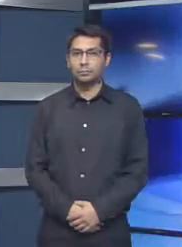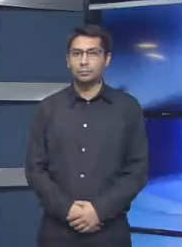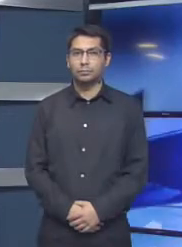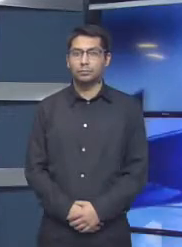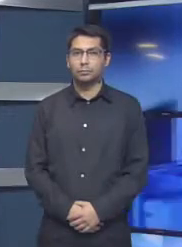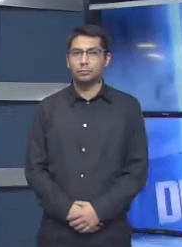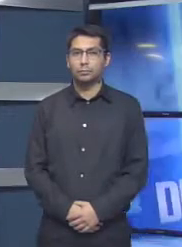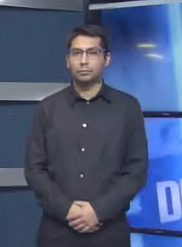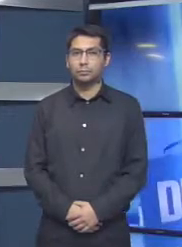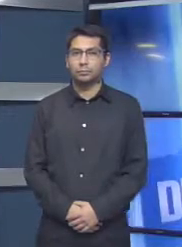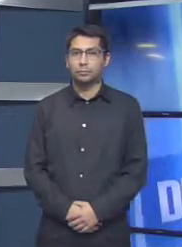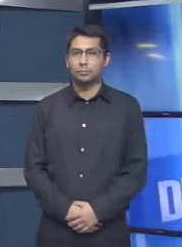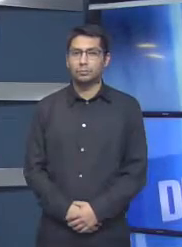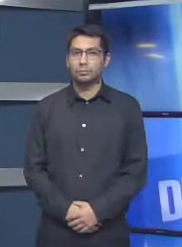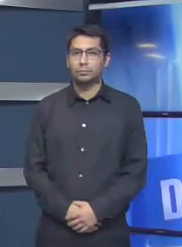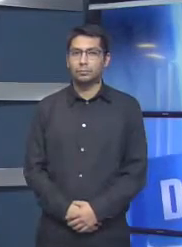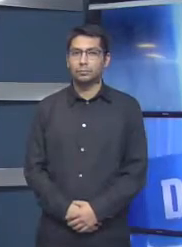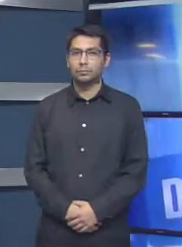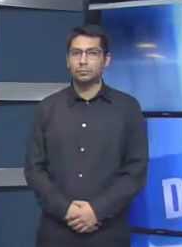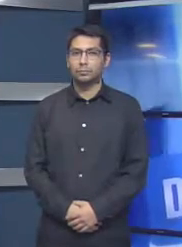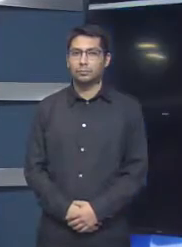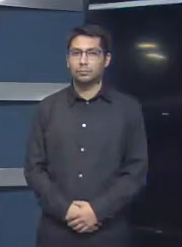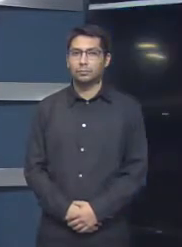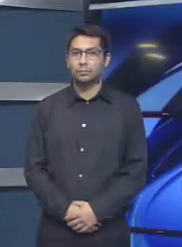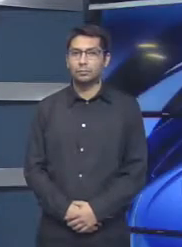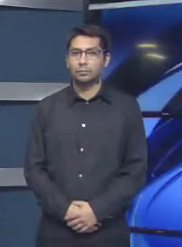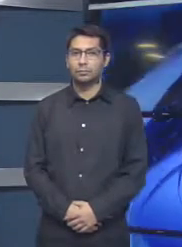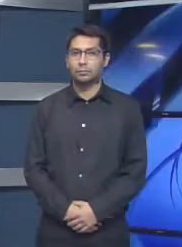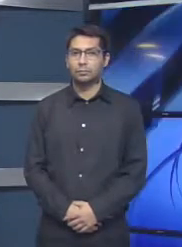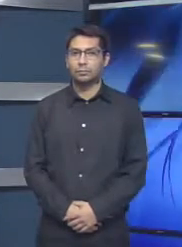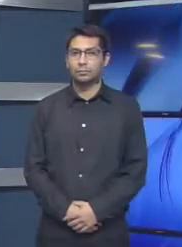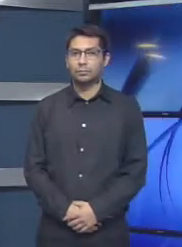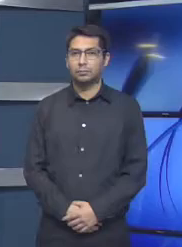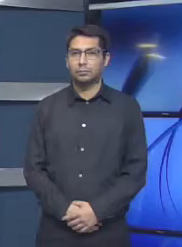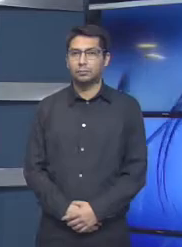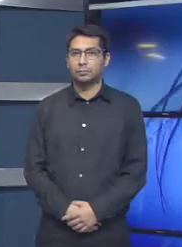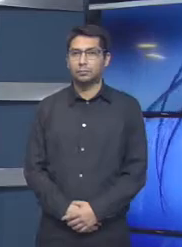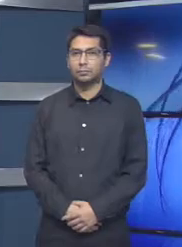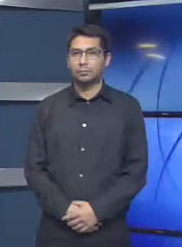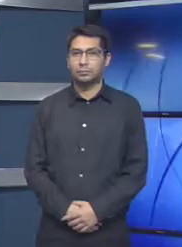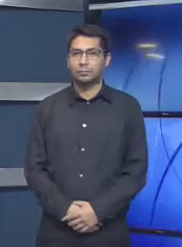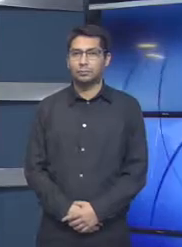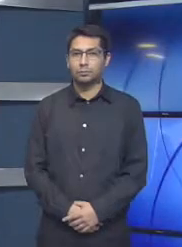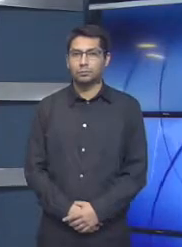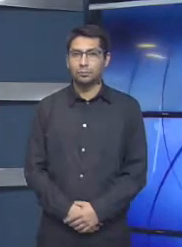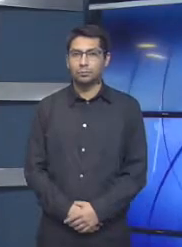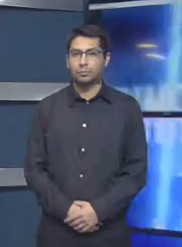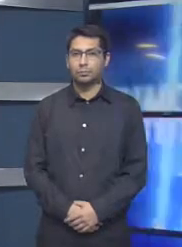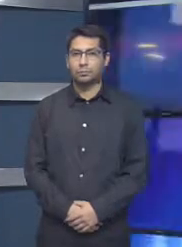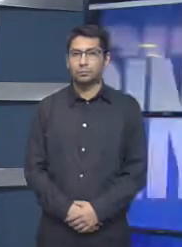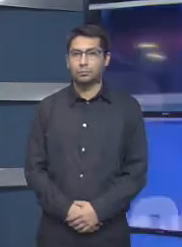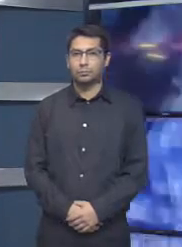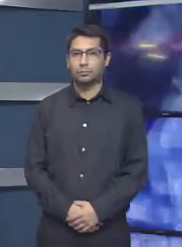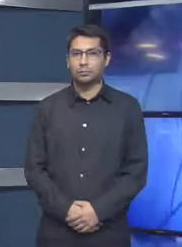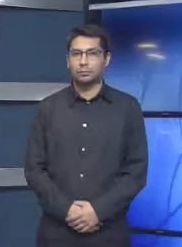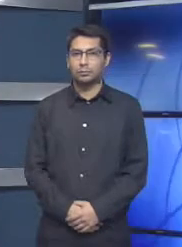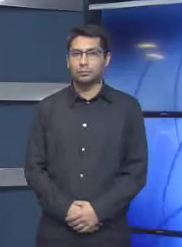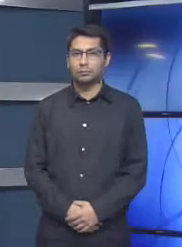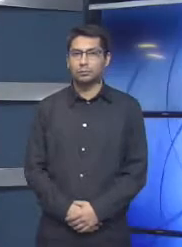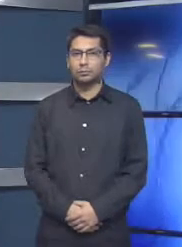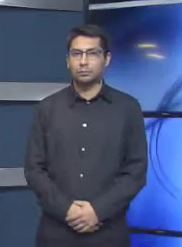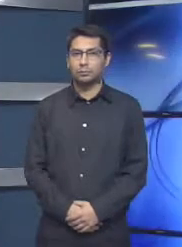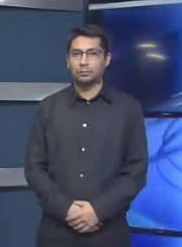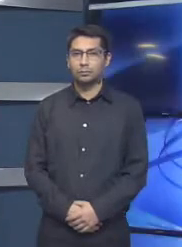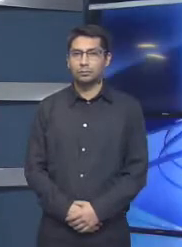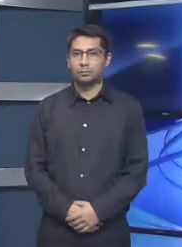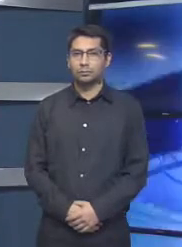la posibilidad y la flexibilidad que debe tener la tarjeta de crédito. No se olviden ustedes, y lo